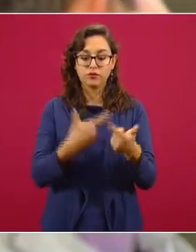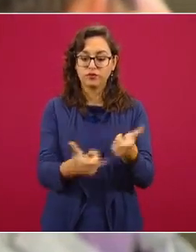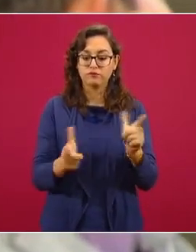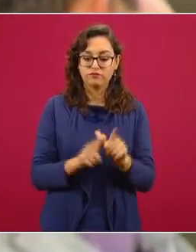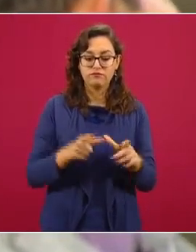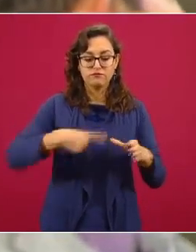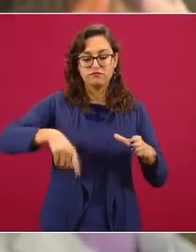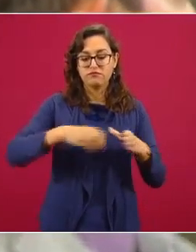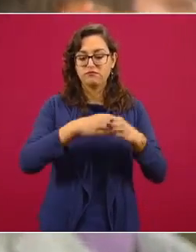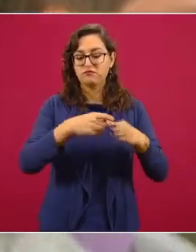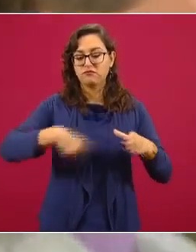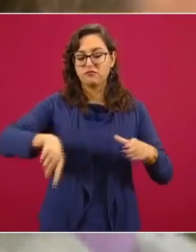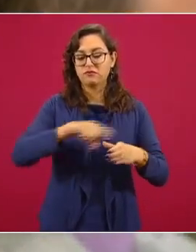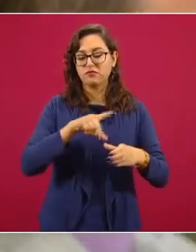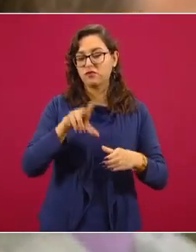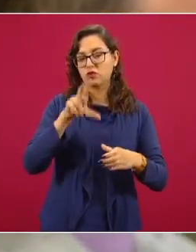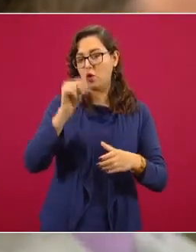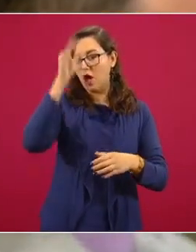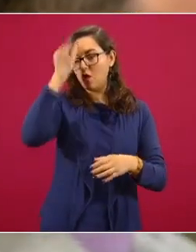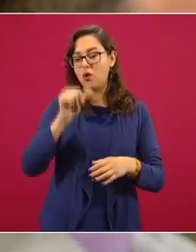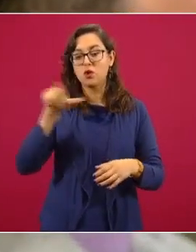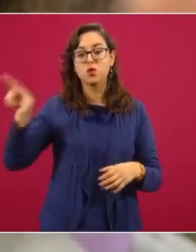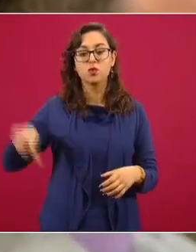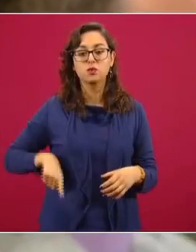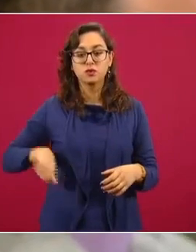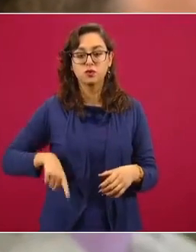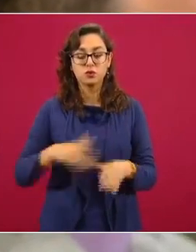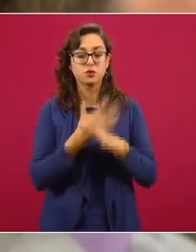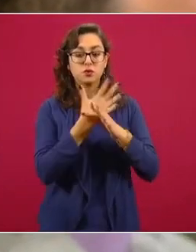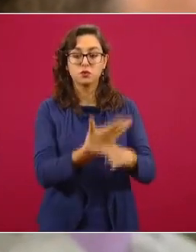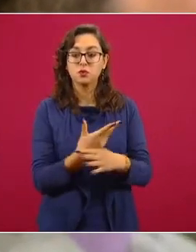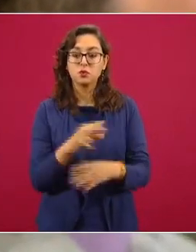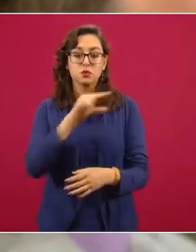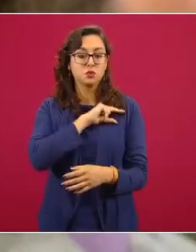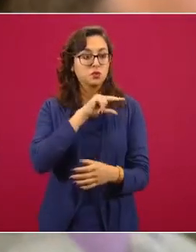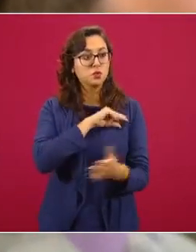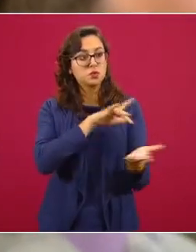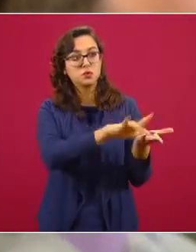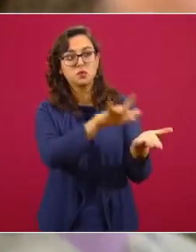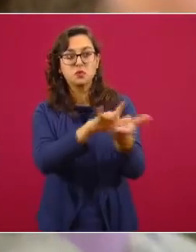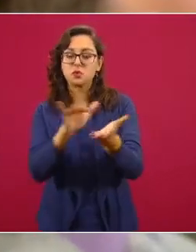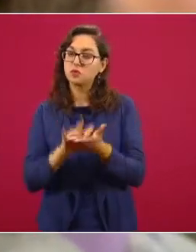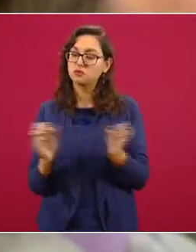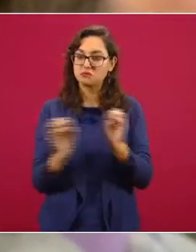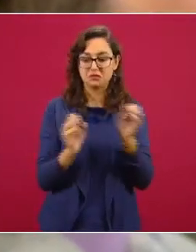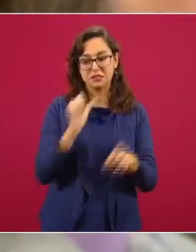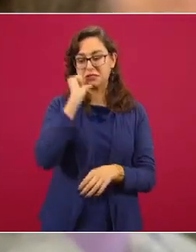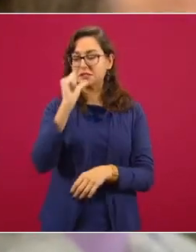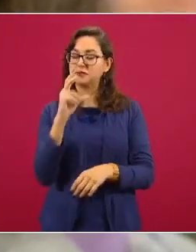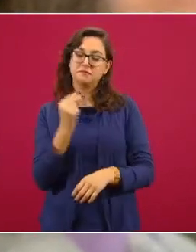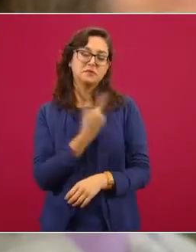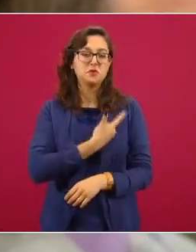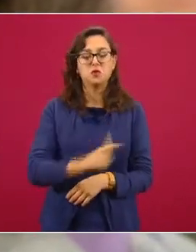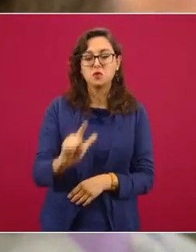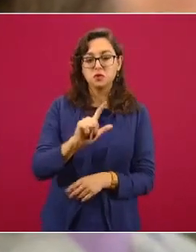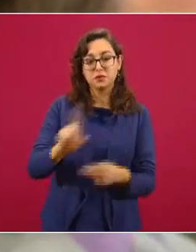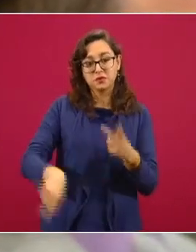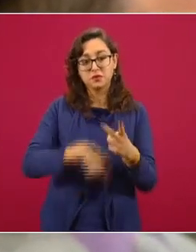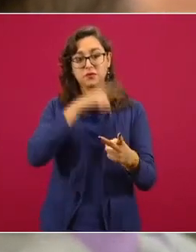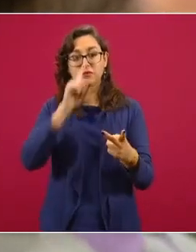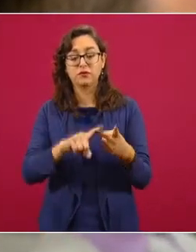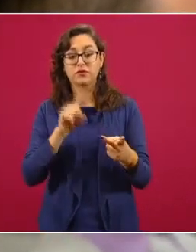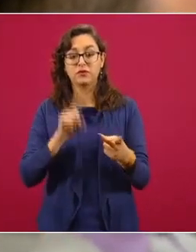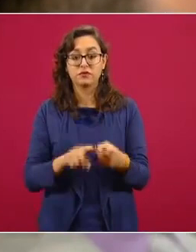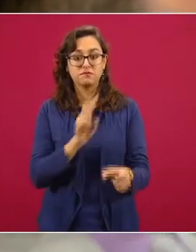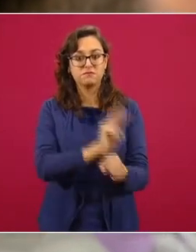lamenta que no hay una política de apoyo a la inversión privada. Y la otra, que hay excesos en la fiscalización, por